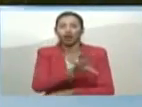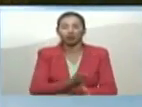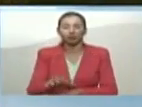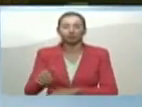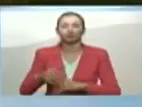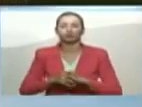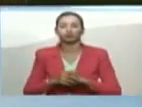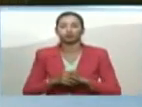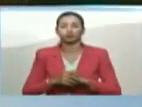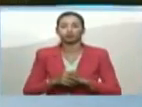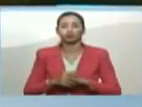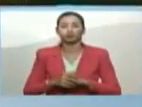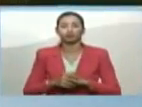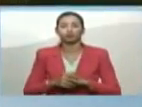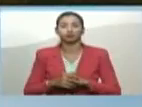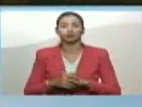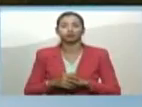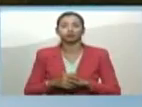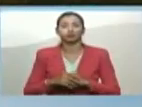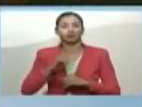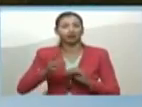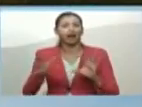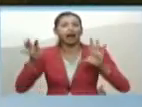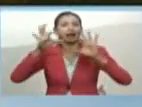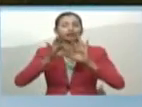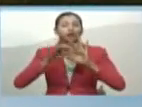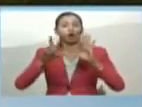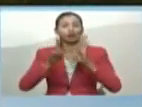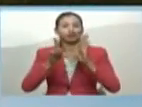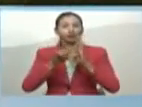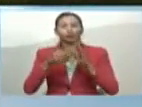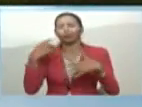Haga una alianza con los liceos para que ustedes vean que les van a sobrar las semillas.